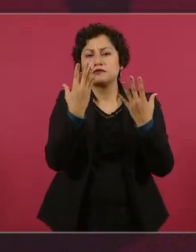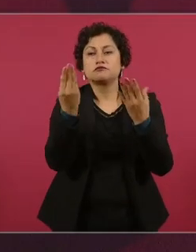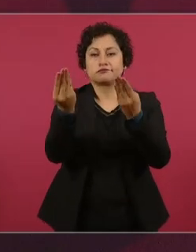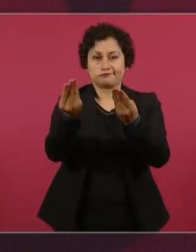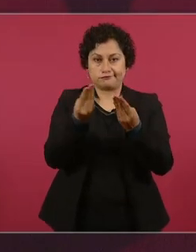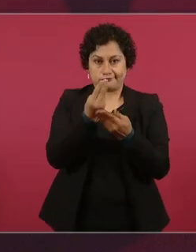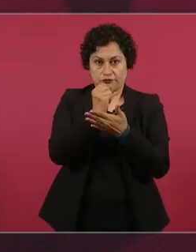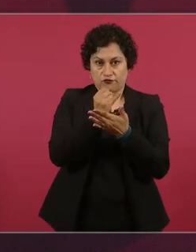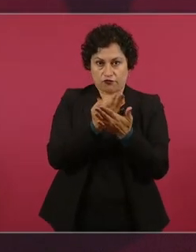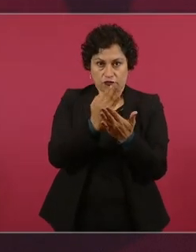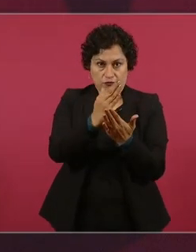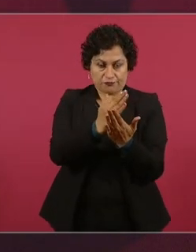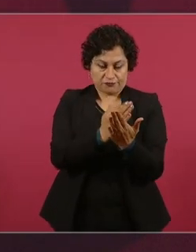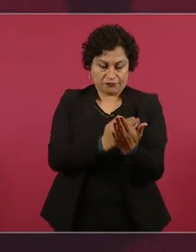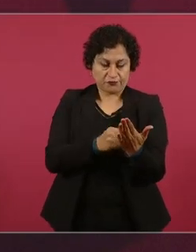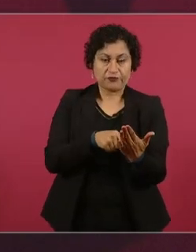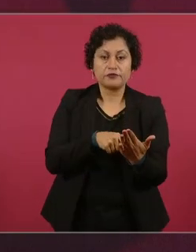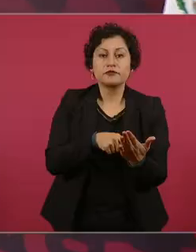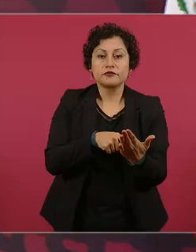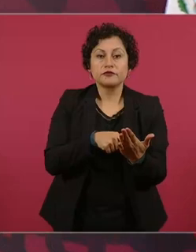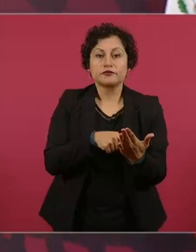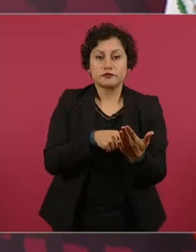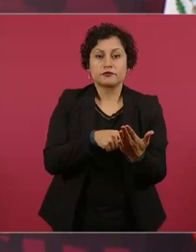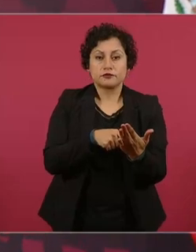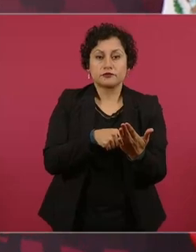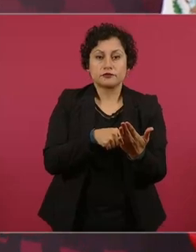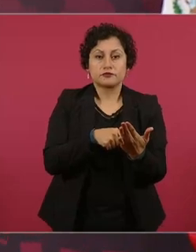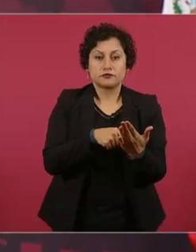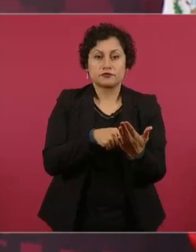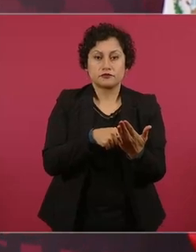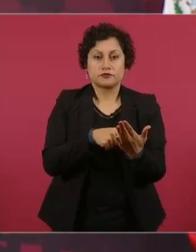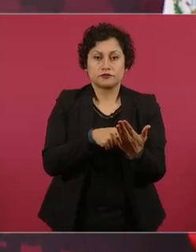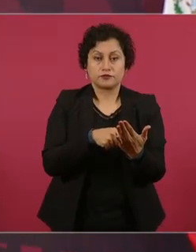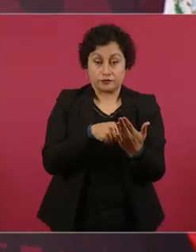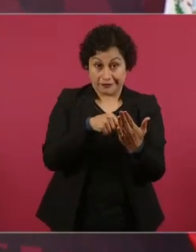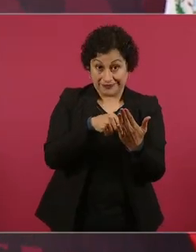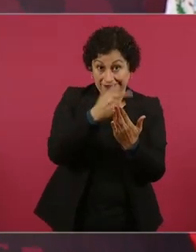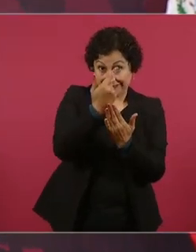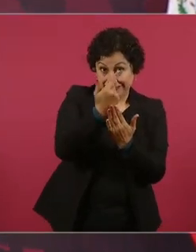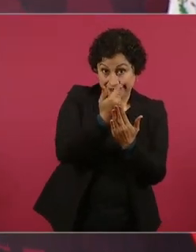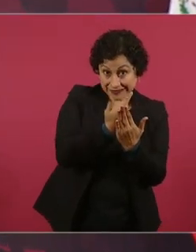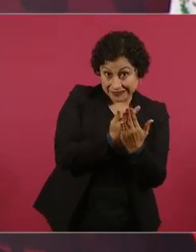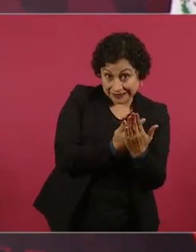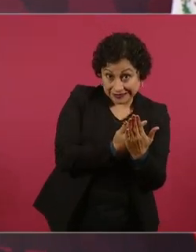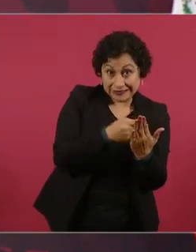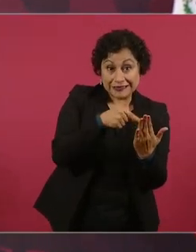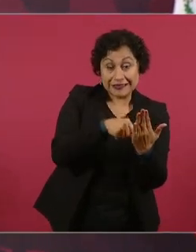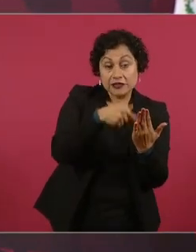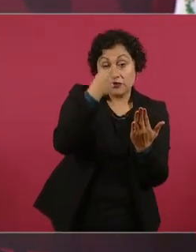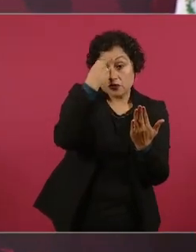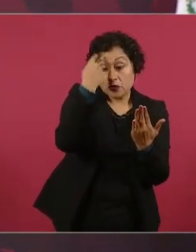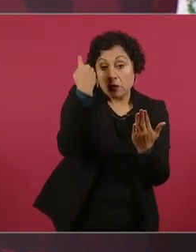el mayor número de llamadas, no era para medicinas,